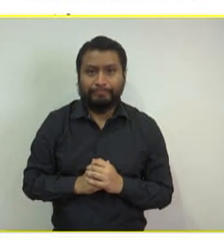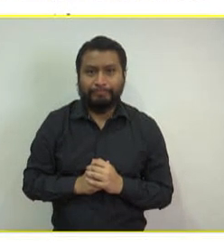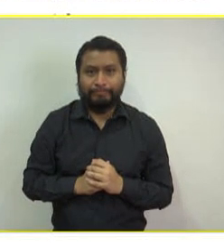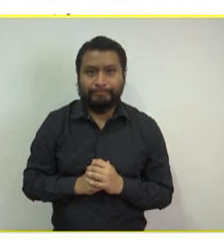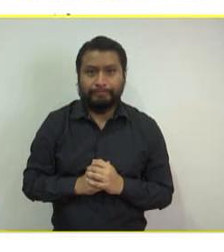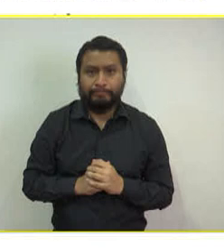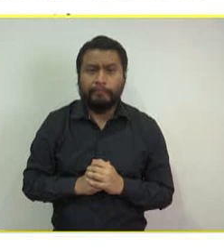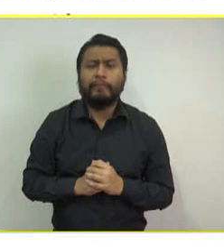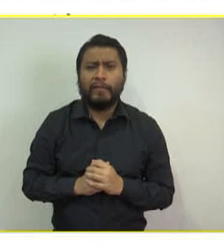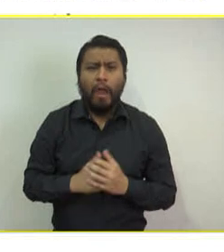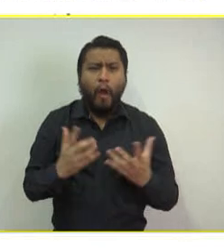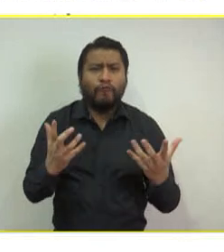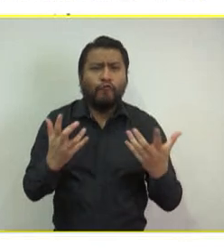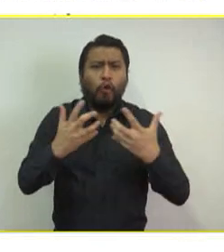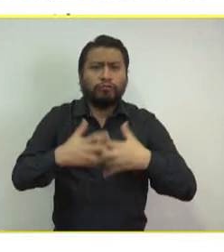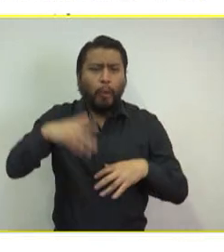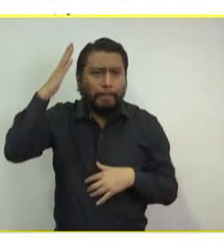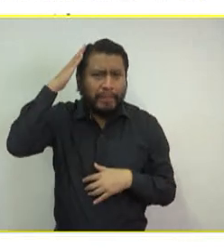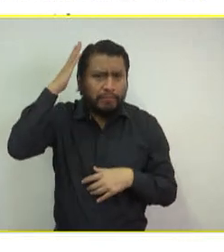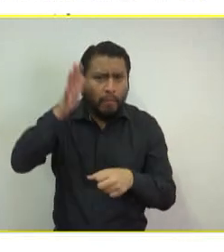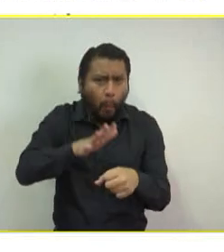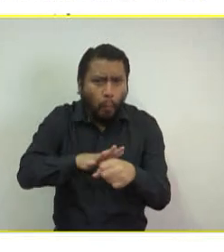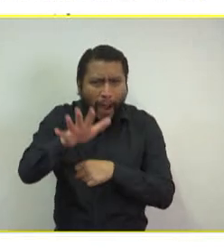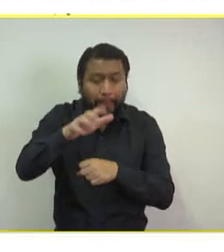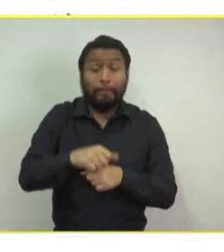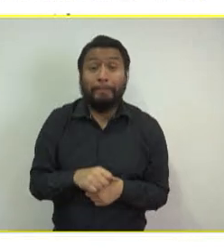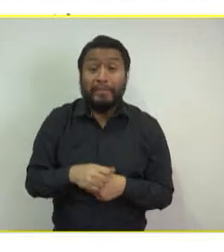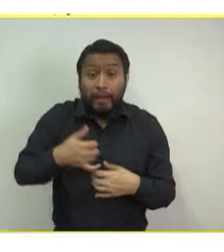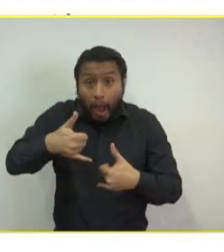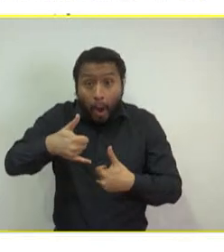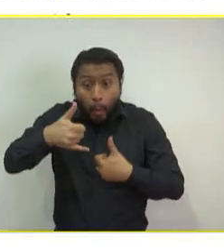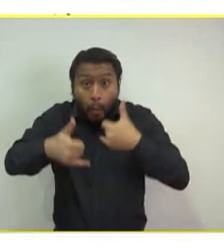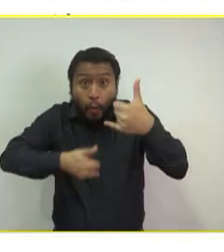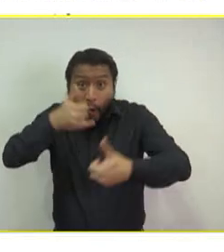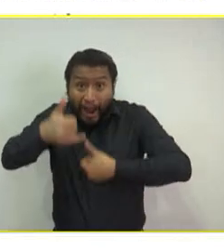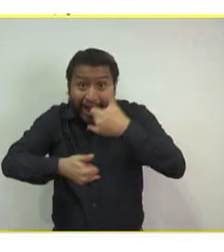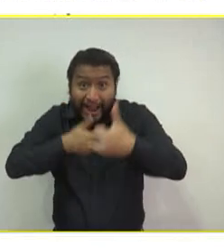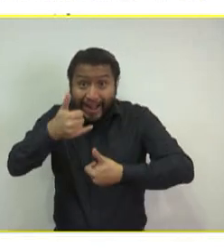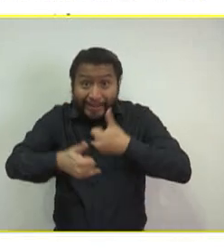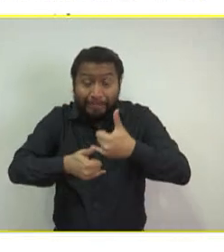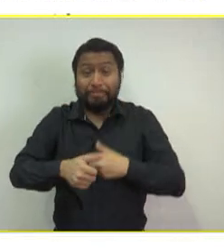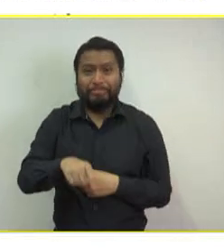Su función principal es que mediante el juego ellos conozcan